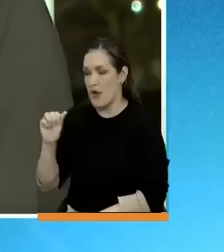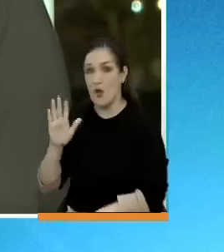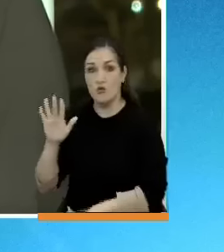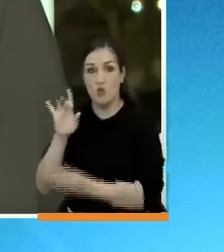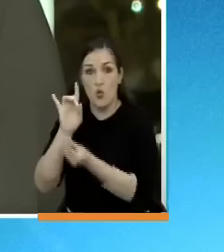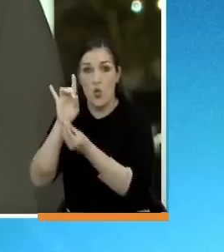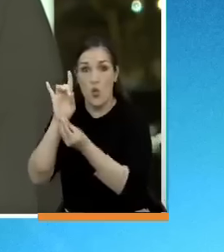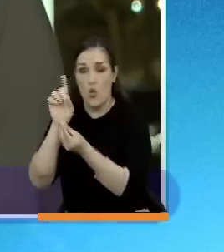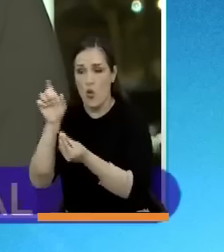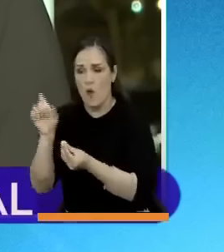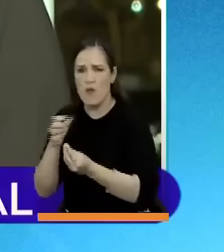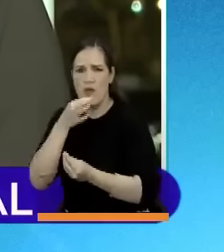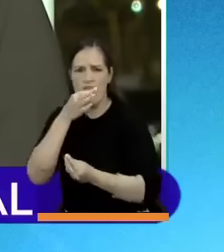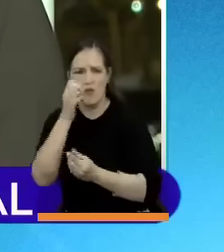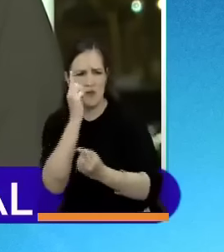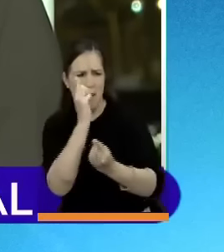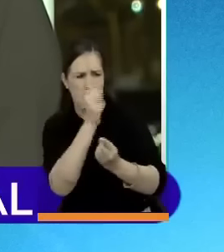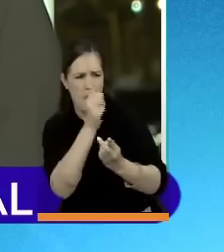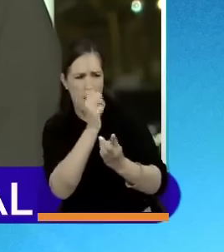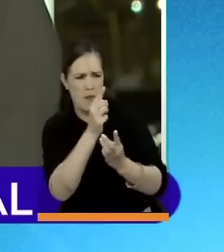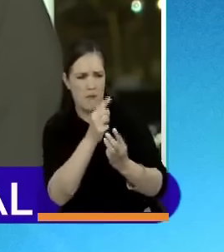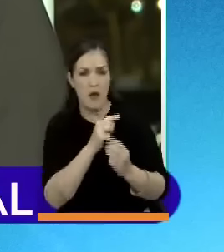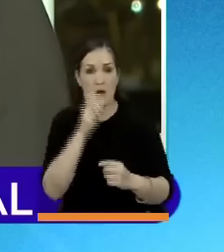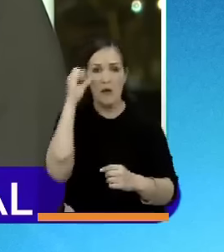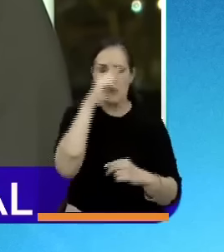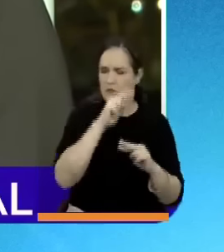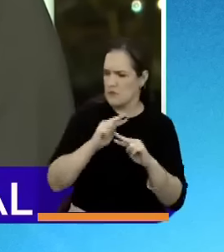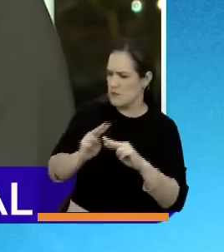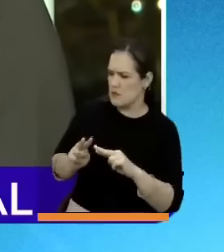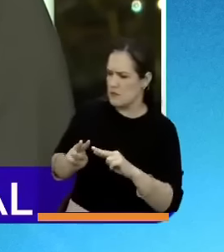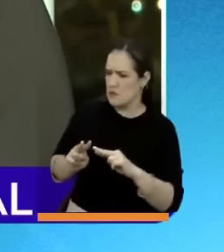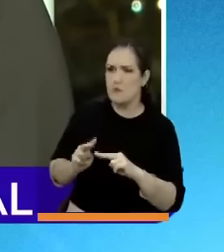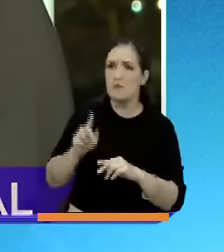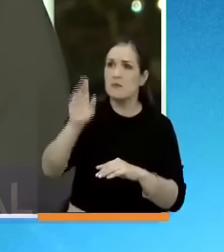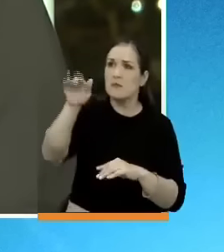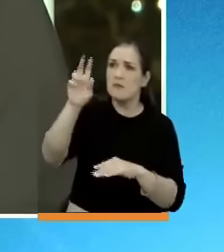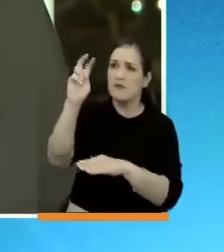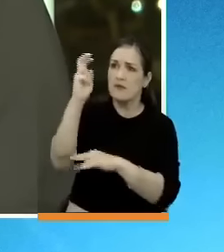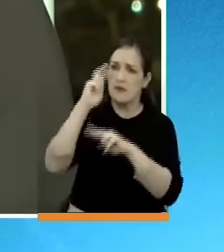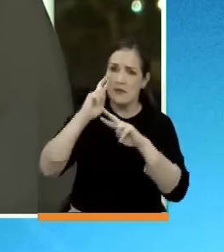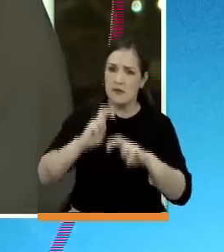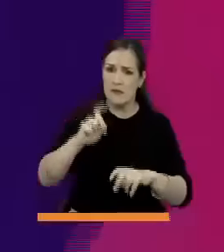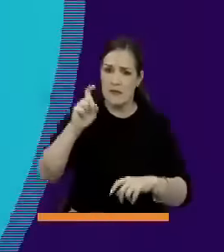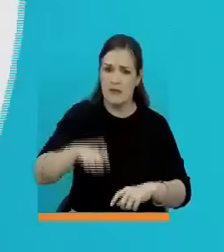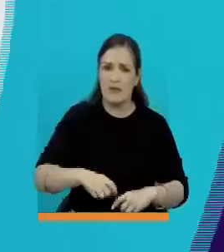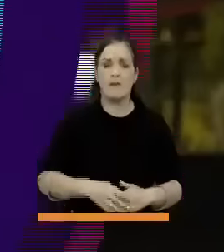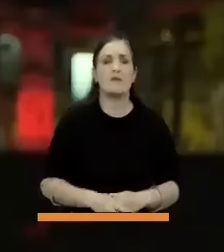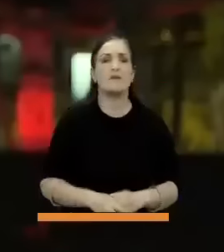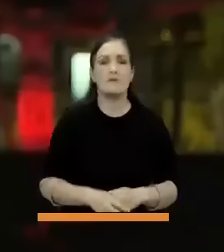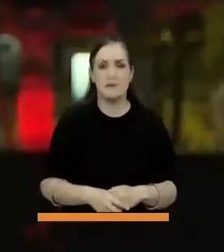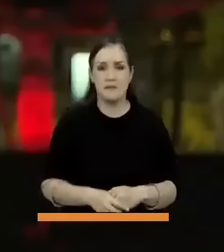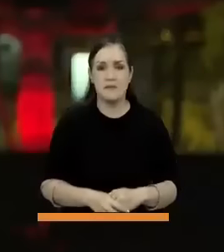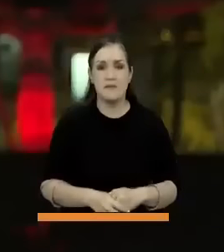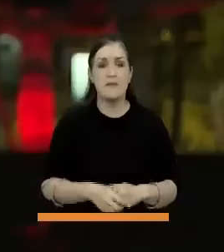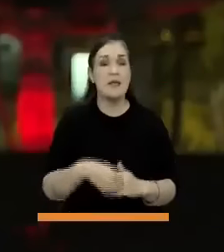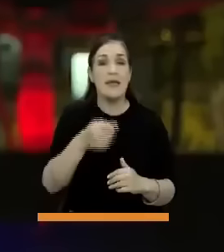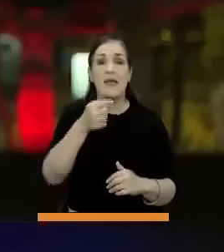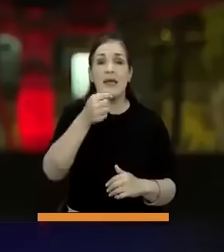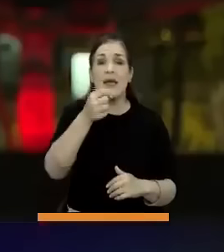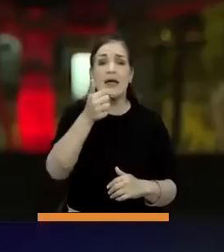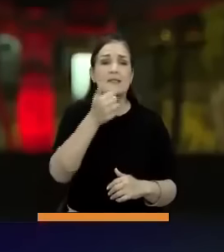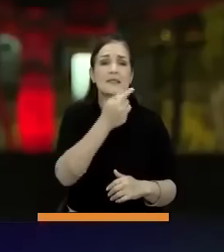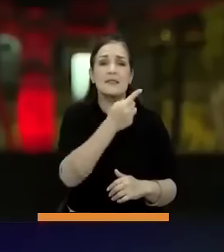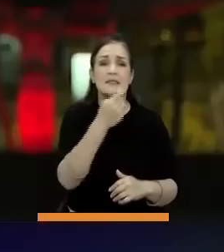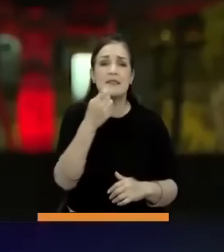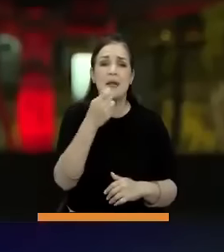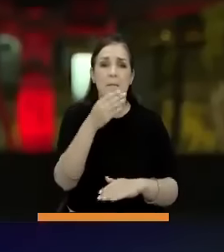Diana Moreno, buenas noches. Usted tiene la información y los detalles. Televidentes, buenas noches. Cerca de 100 billones de pesos habrían sido